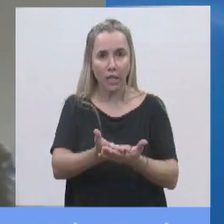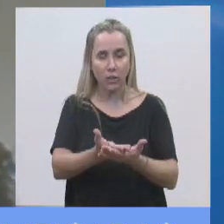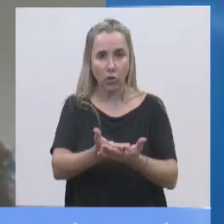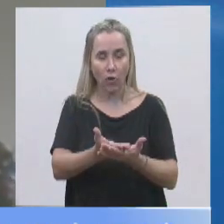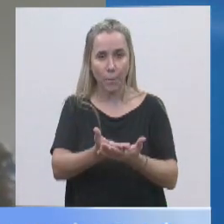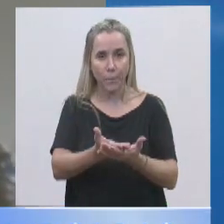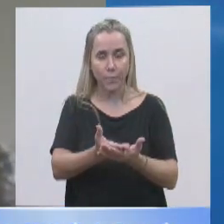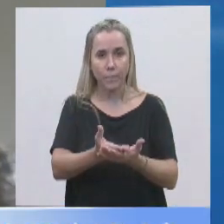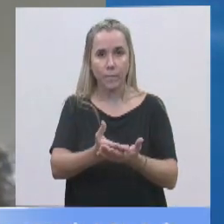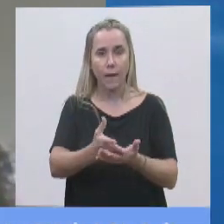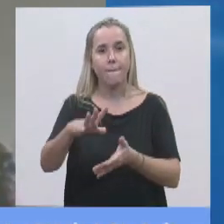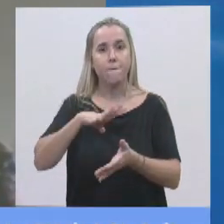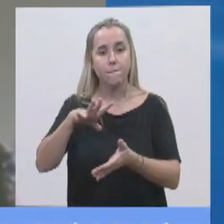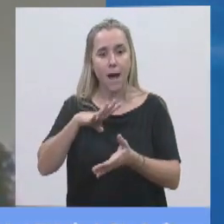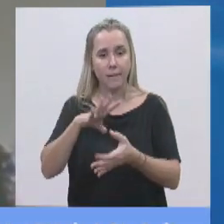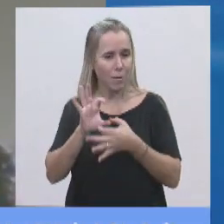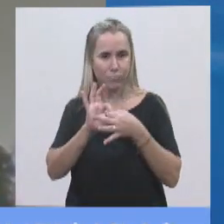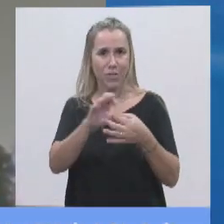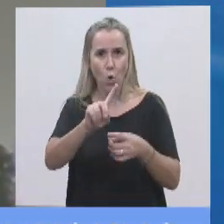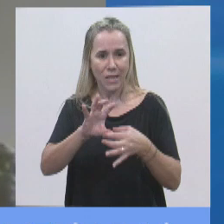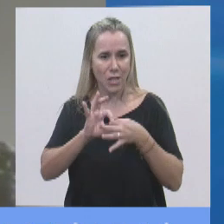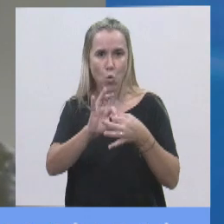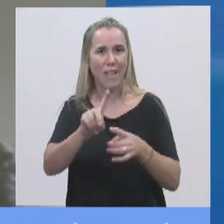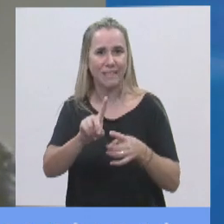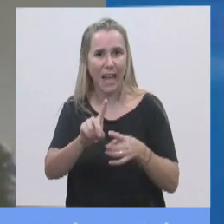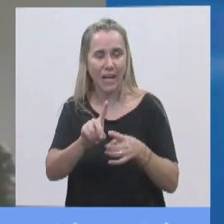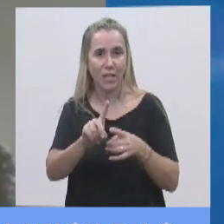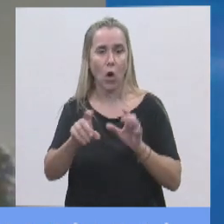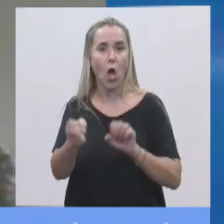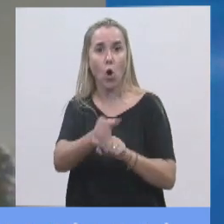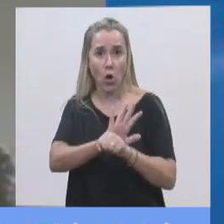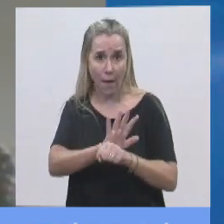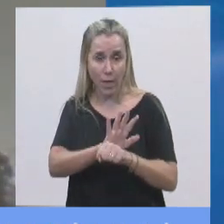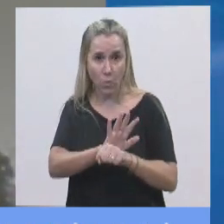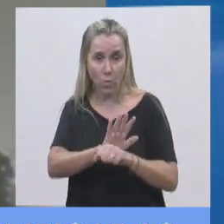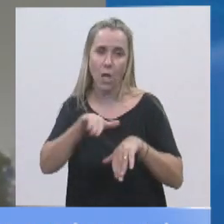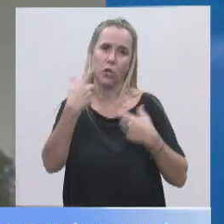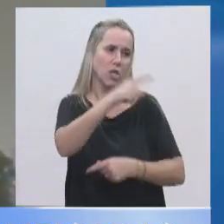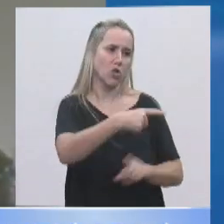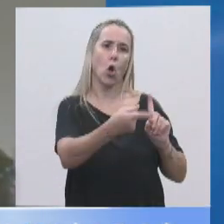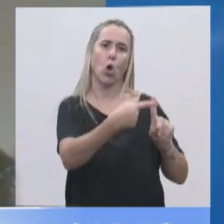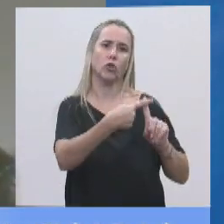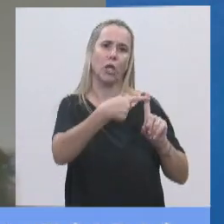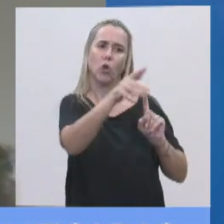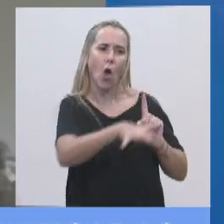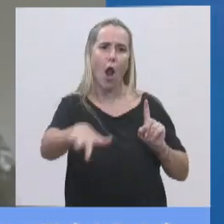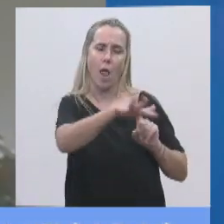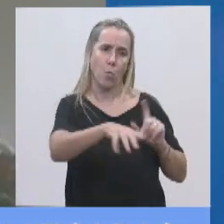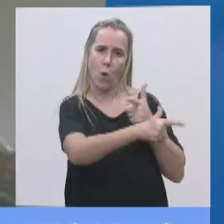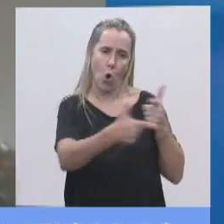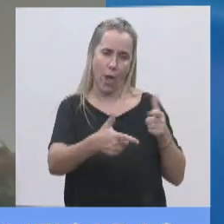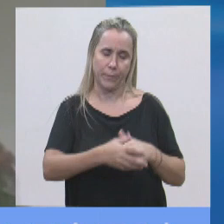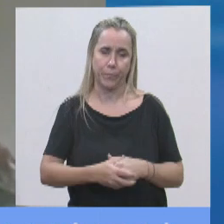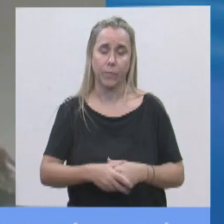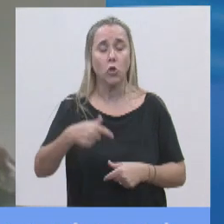enmarcado en esta pandemia que estamos sufriendo, la verdad que no están en contacto con el pueblo. Yo le